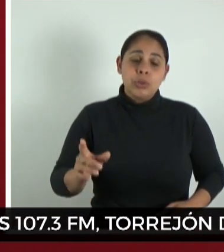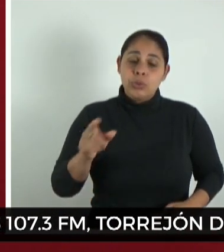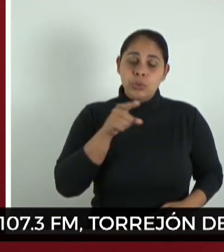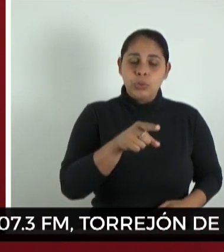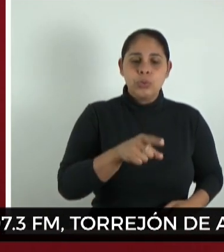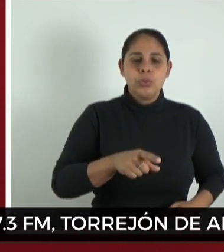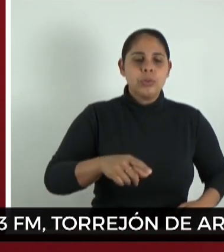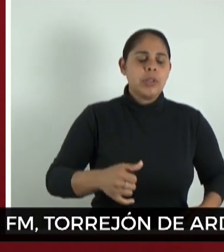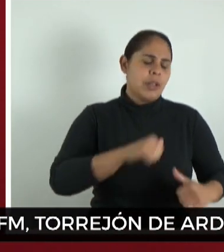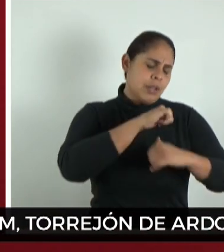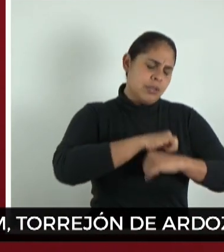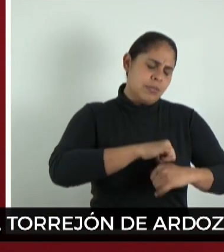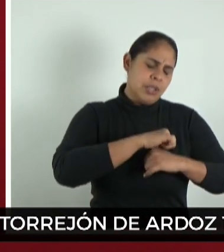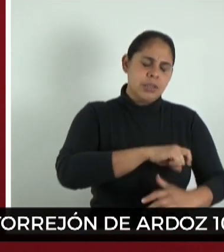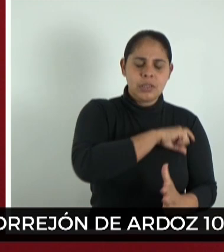esperanza,